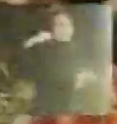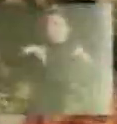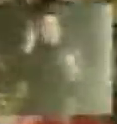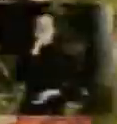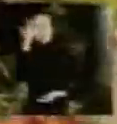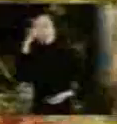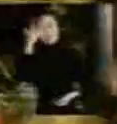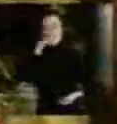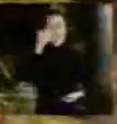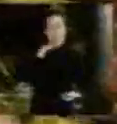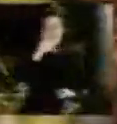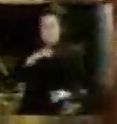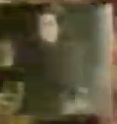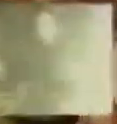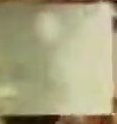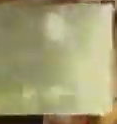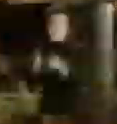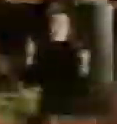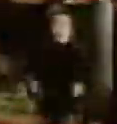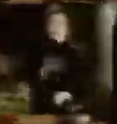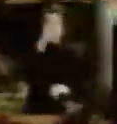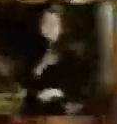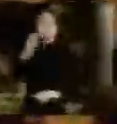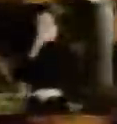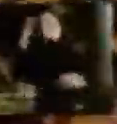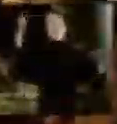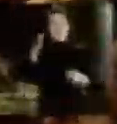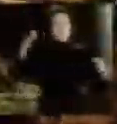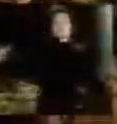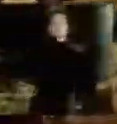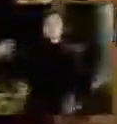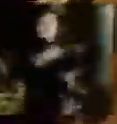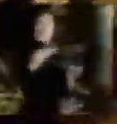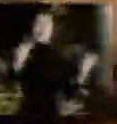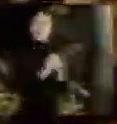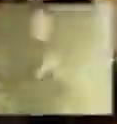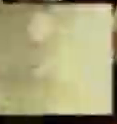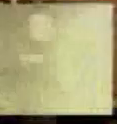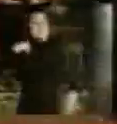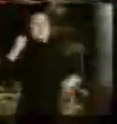es que disfrutemos.